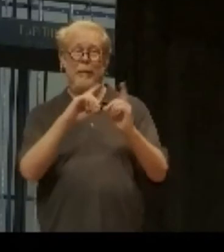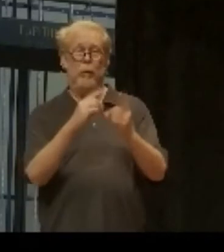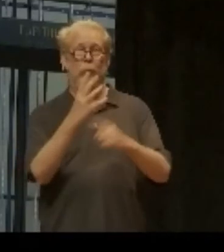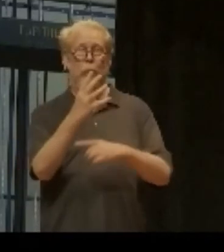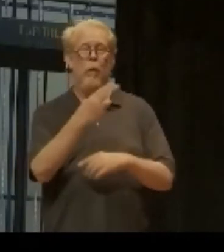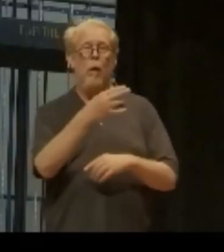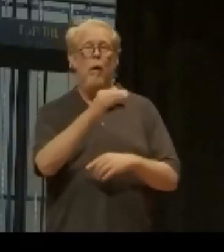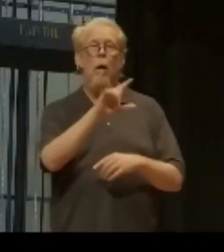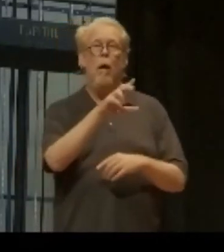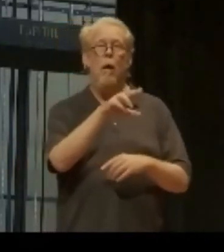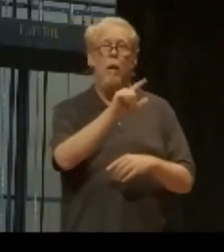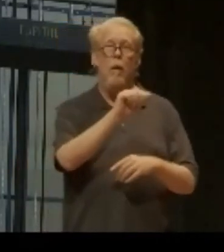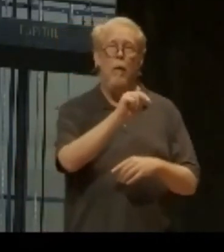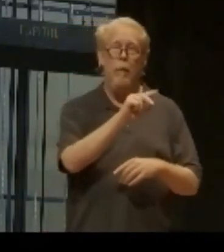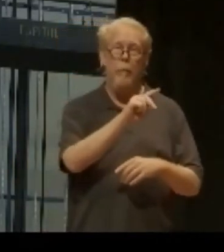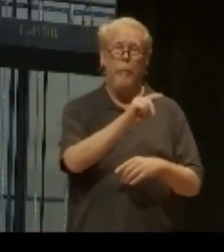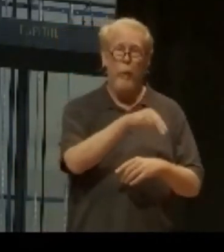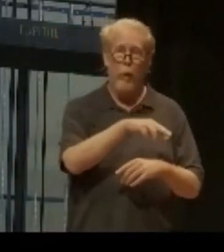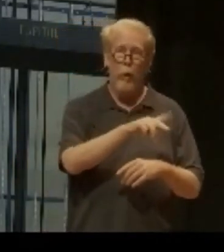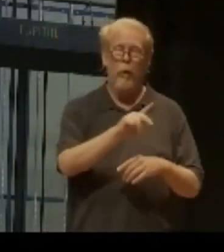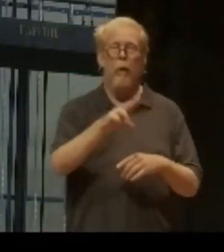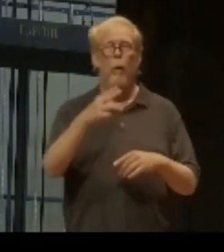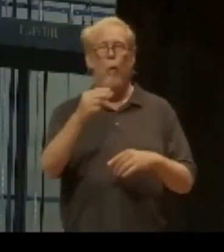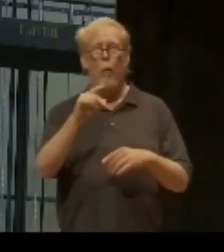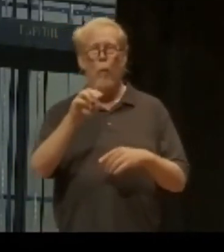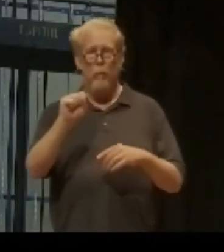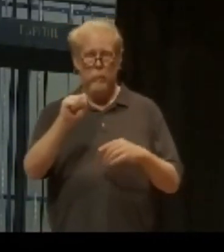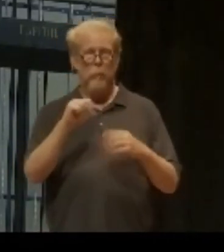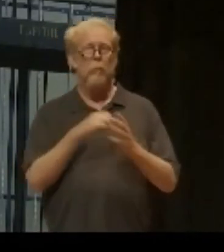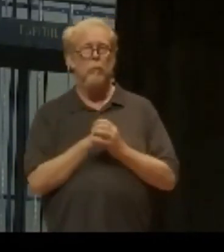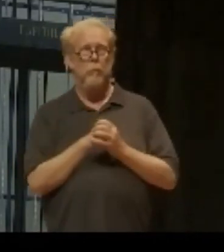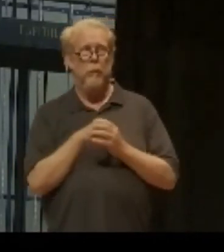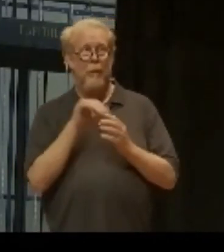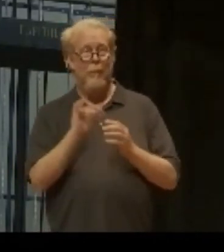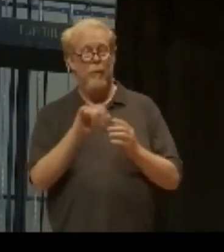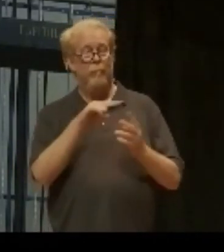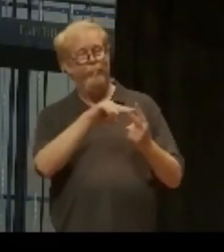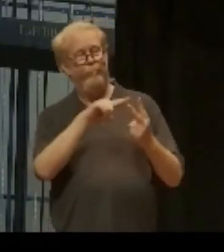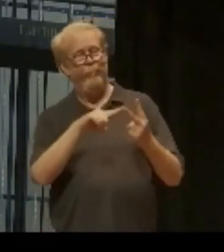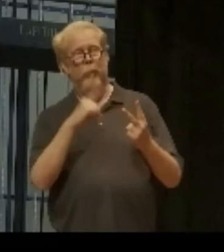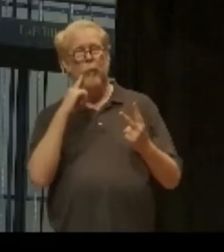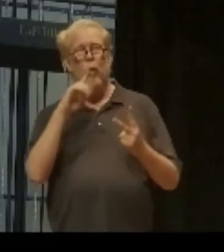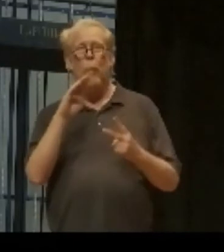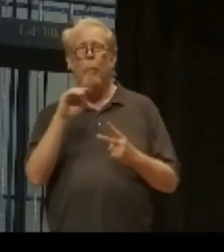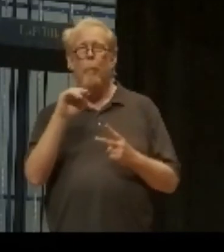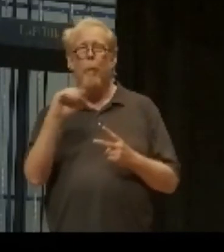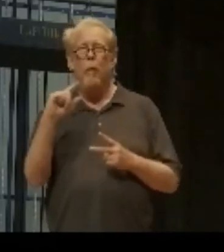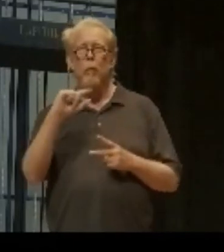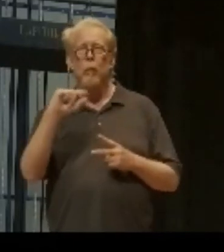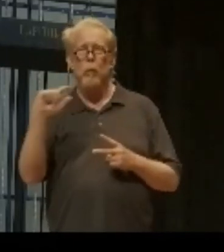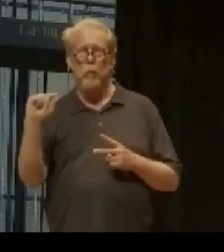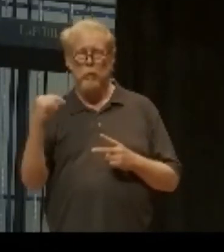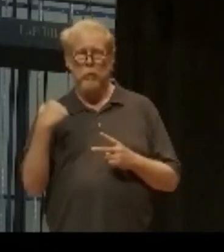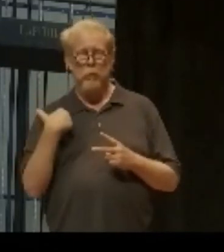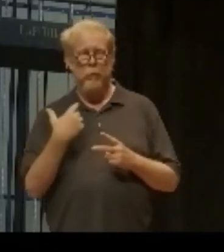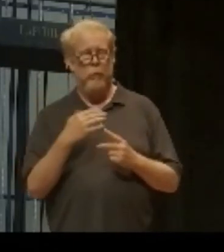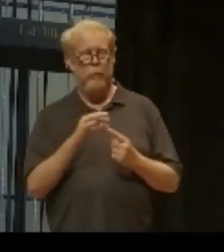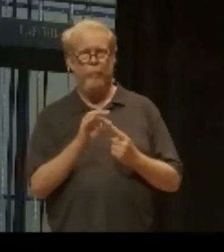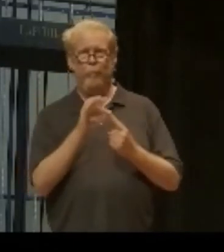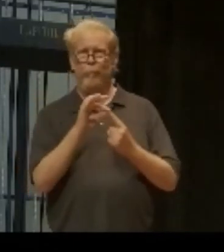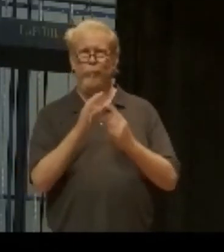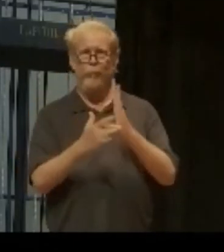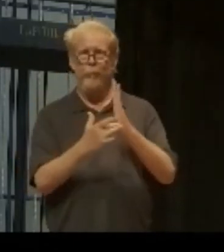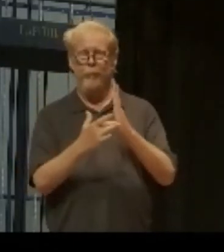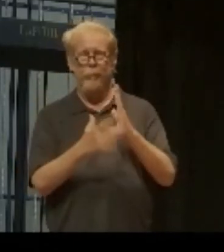esta escuela tenemos 2, Highland Park y Edgar Allan Poe. Estas aulas de bandera son